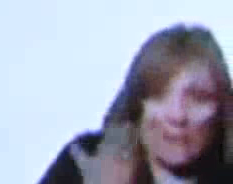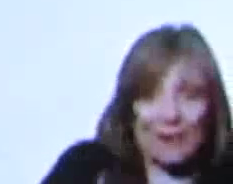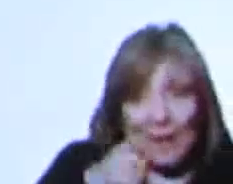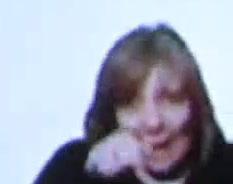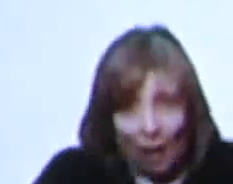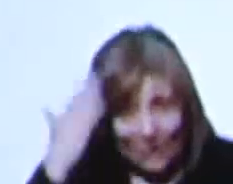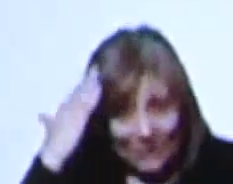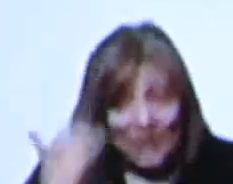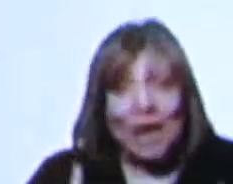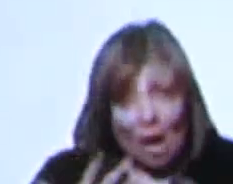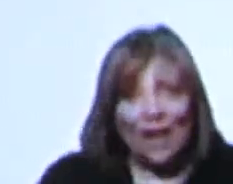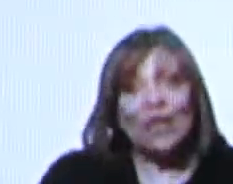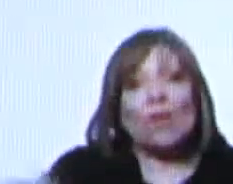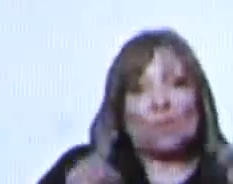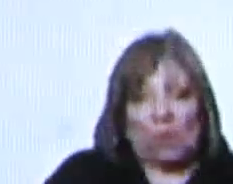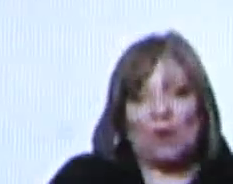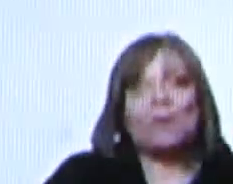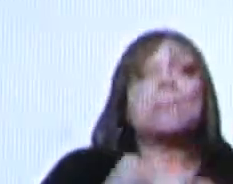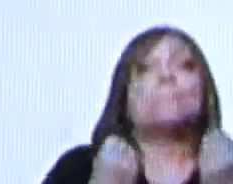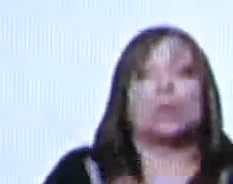creo que podemos volver al motivo de la convocatoria